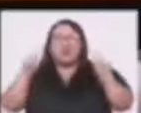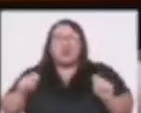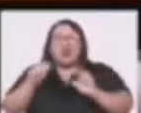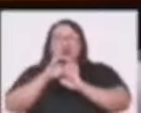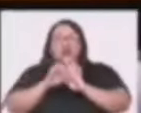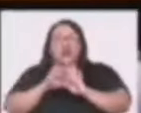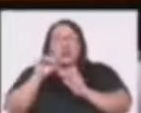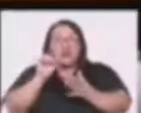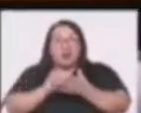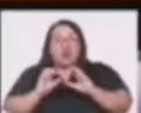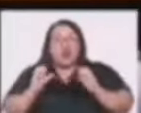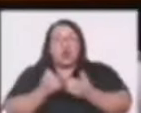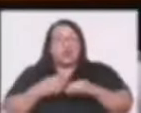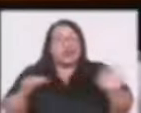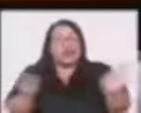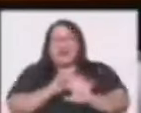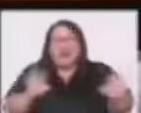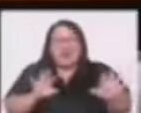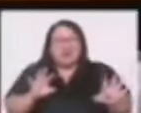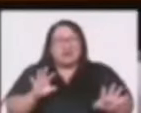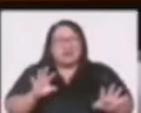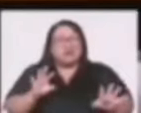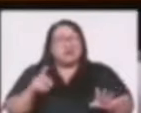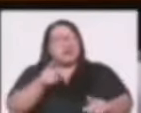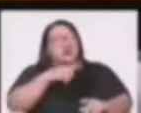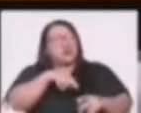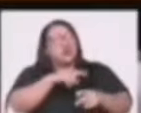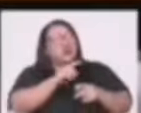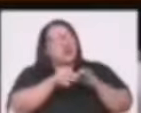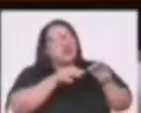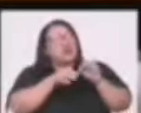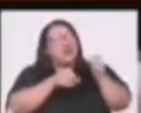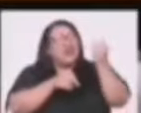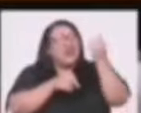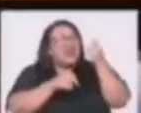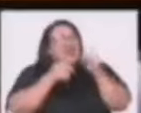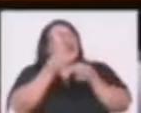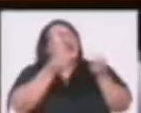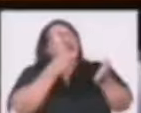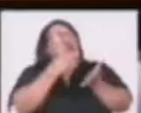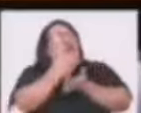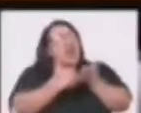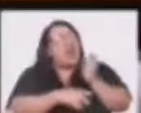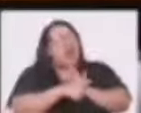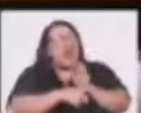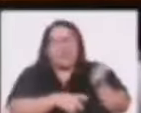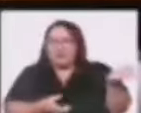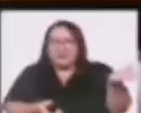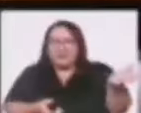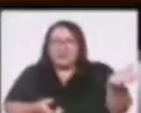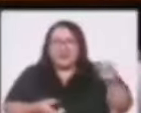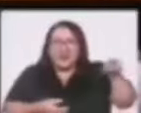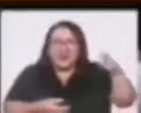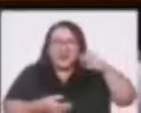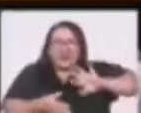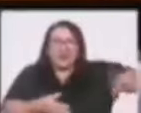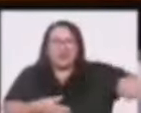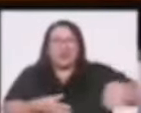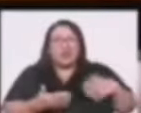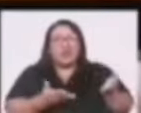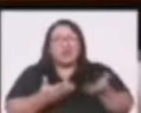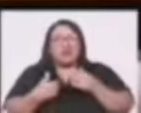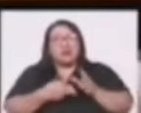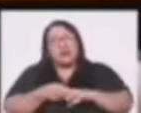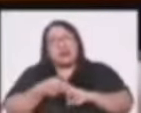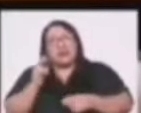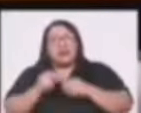la República, presidente. Y no hay más, no hay más intérpretes. Y le tengo que decir al señor, qué pena que los haya dejado ir o los haya invitado a que se